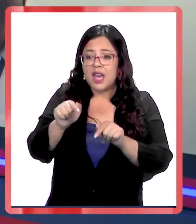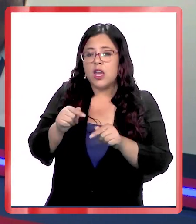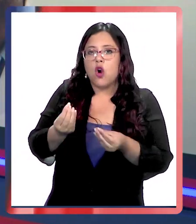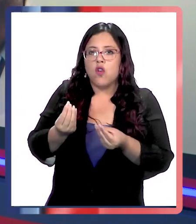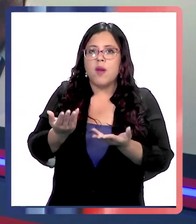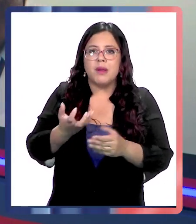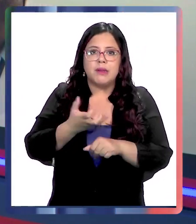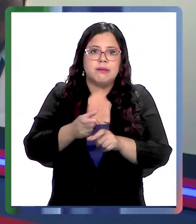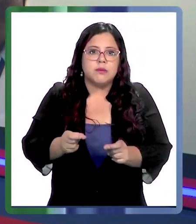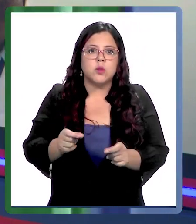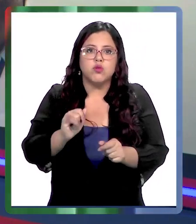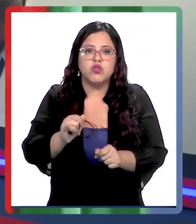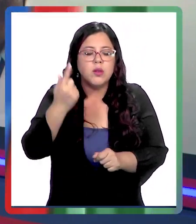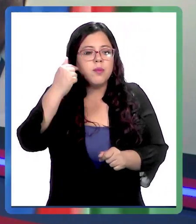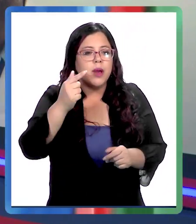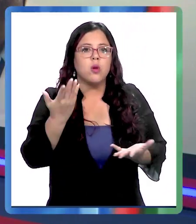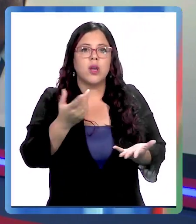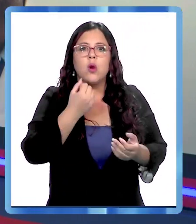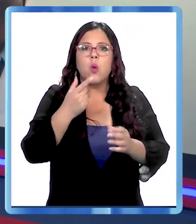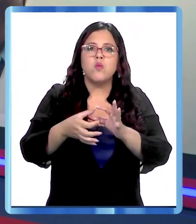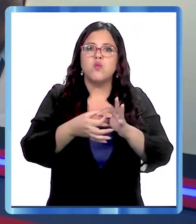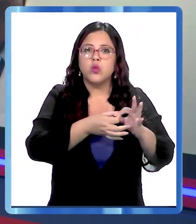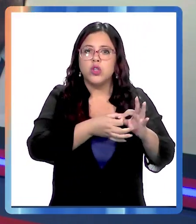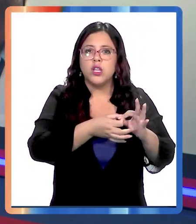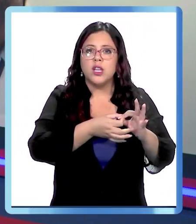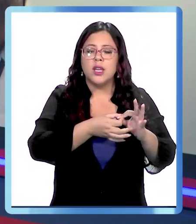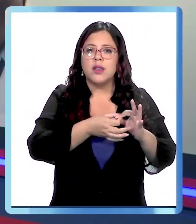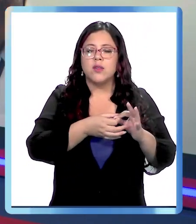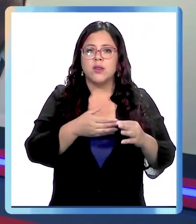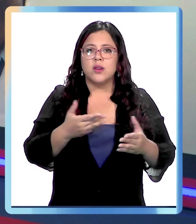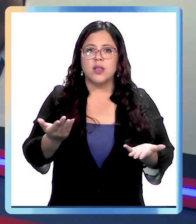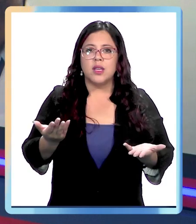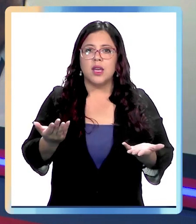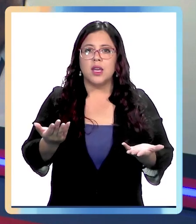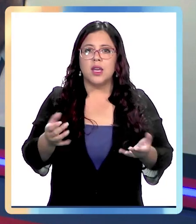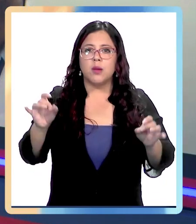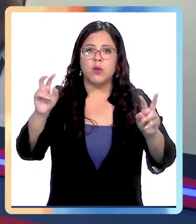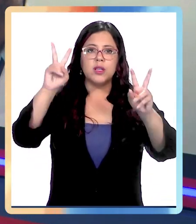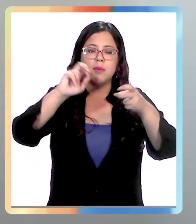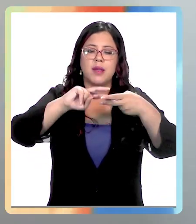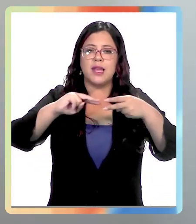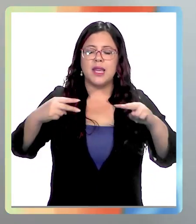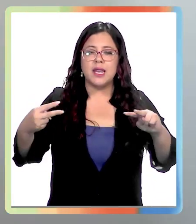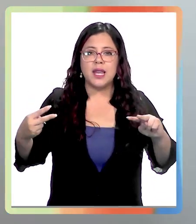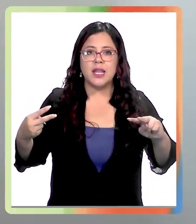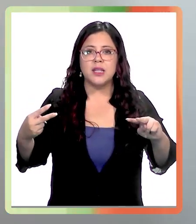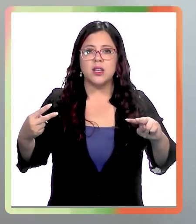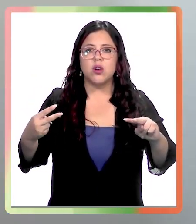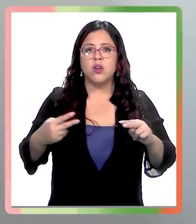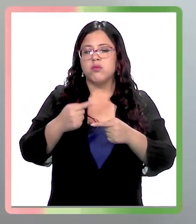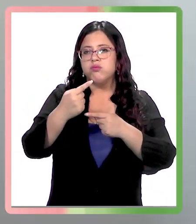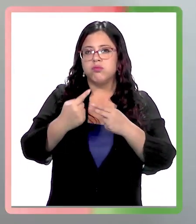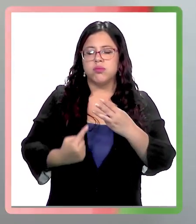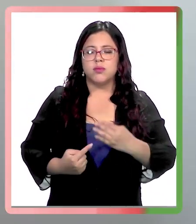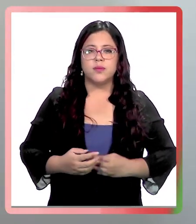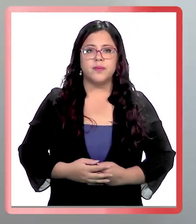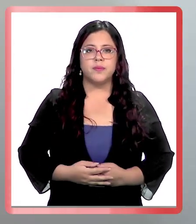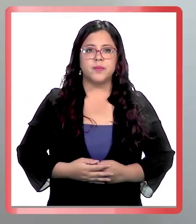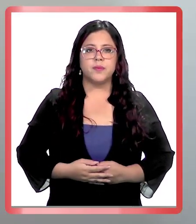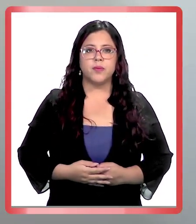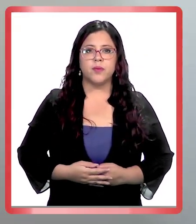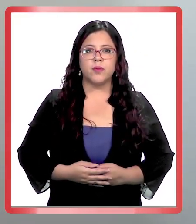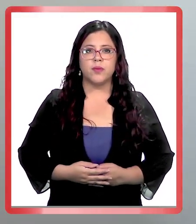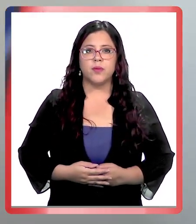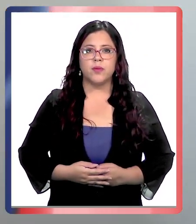tienen que ver con hábitos, sino también con temas genéticos o quizás otros? Bueno, existen varios factores de riesgo para tener